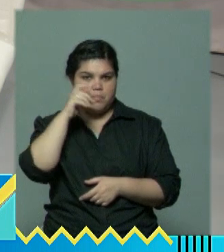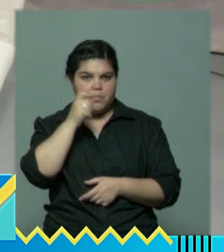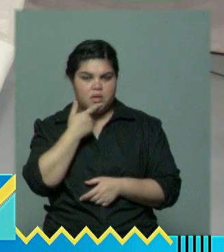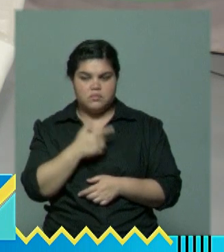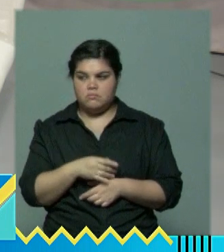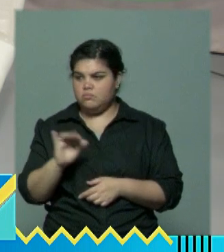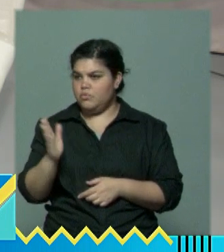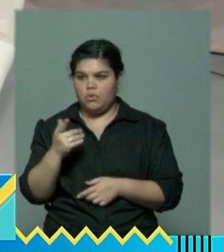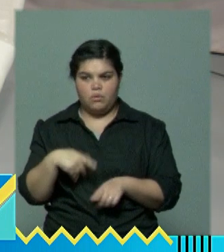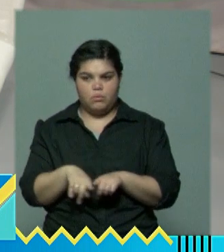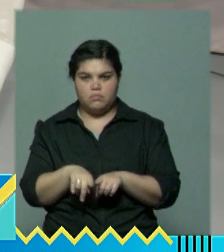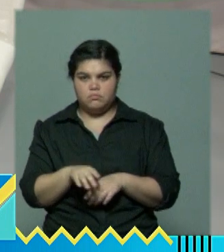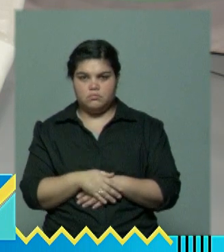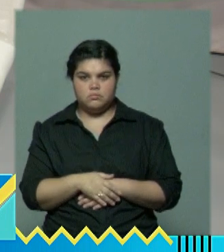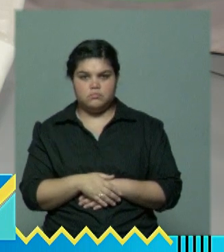Sí. Ahí